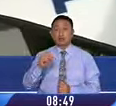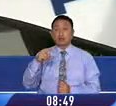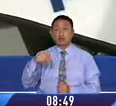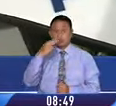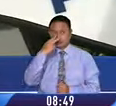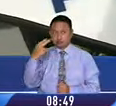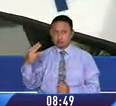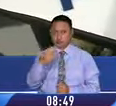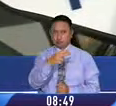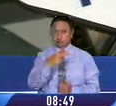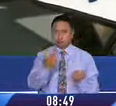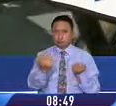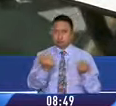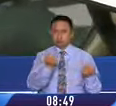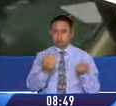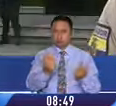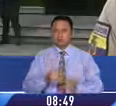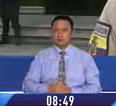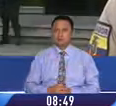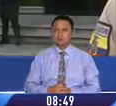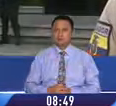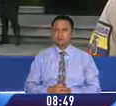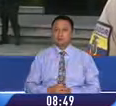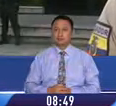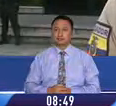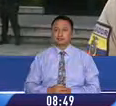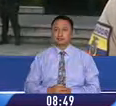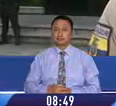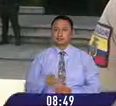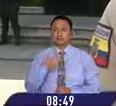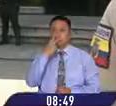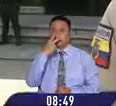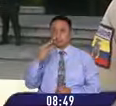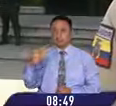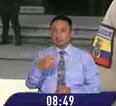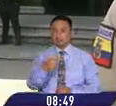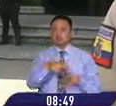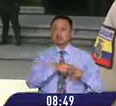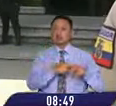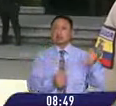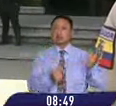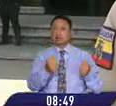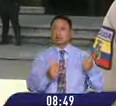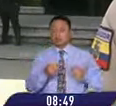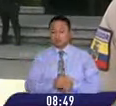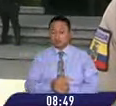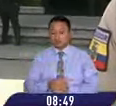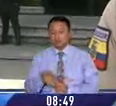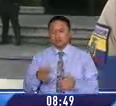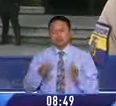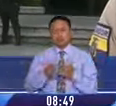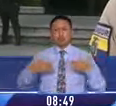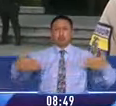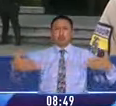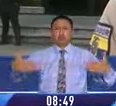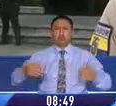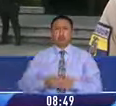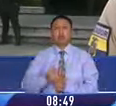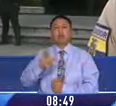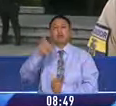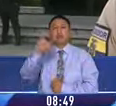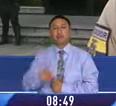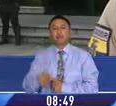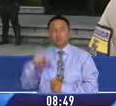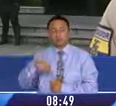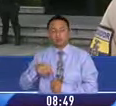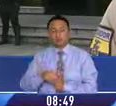encontraba realizando un operativo de control. Avanzó a visualizar un vehículo taxi, el mismo que se encontraba con las puertas abiertas, y una persona que se